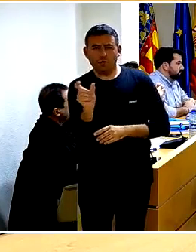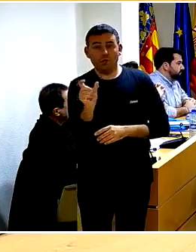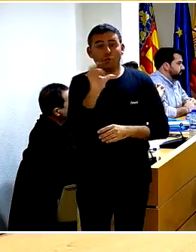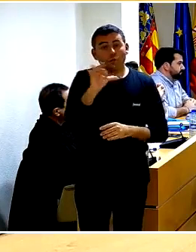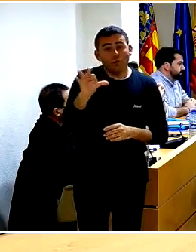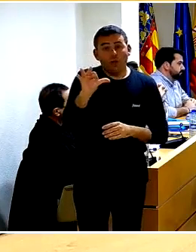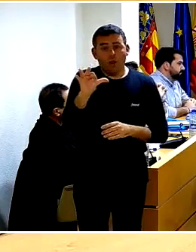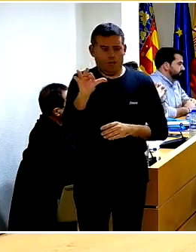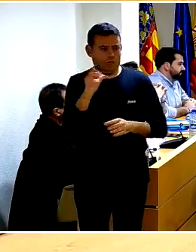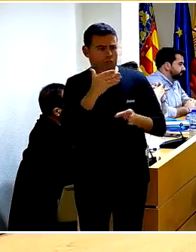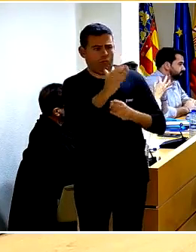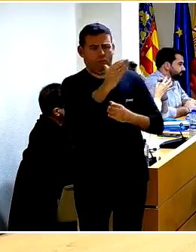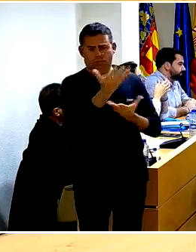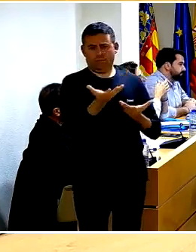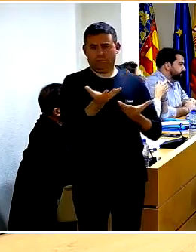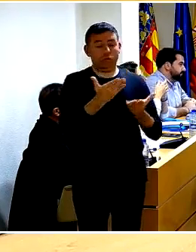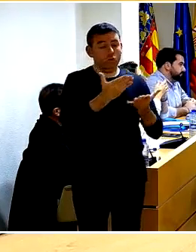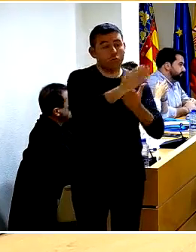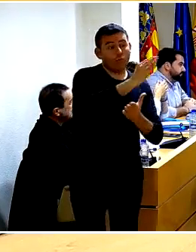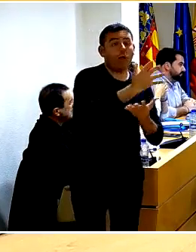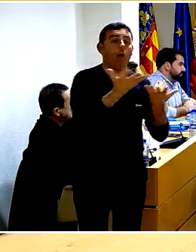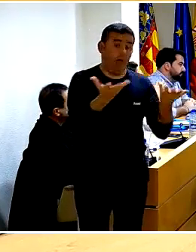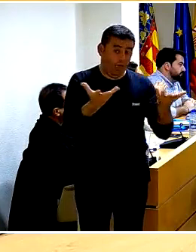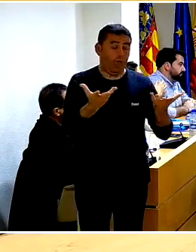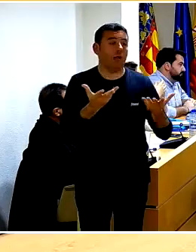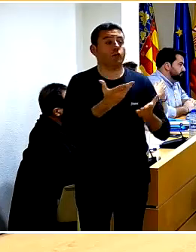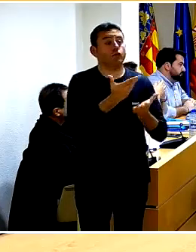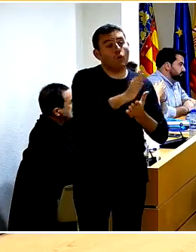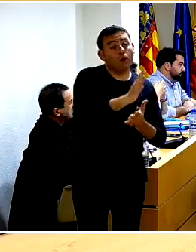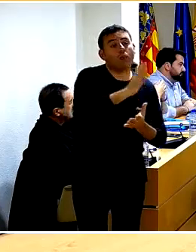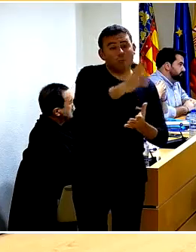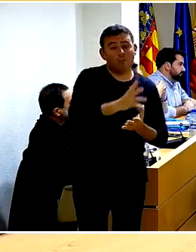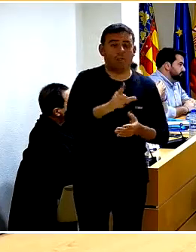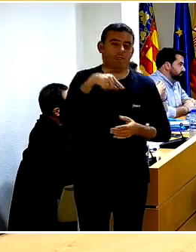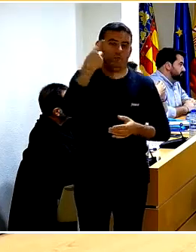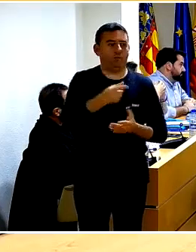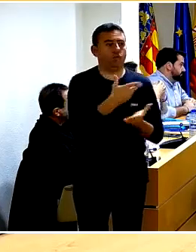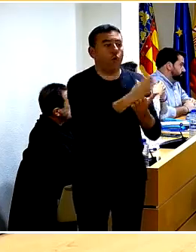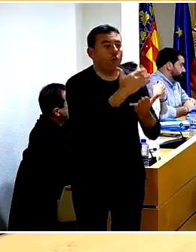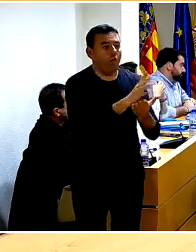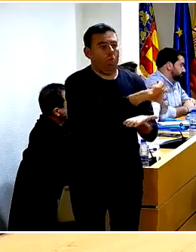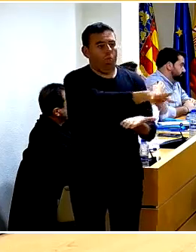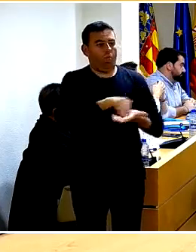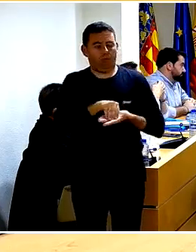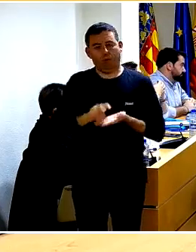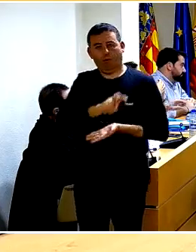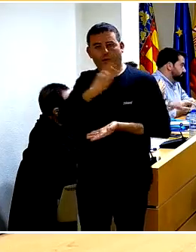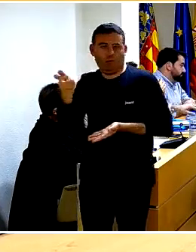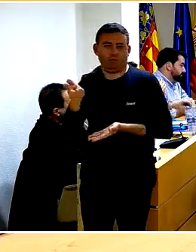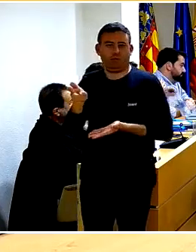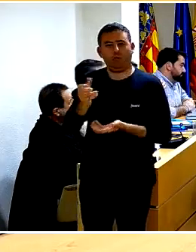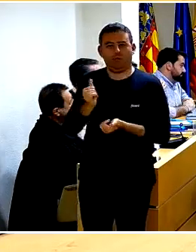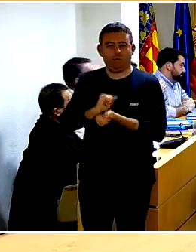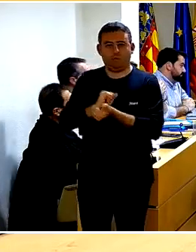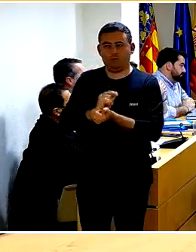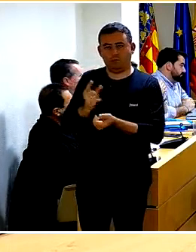1 luego les facilita a ustedes hacer modificaciones de créditos. Por eso nosotros, desde el principio, este presupuesto no nos lo creemos. No